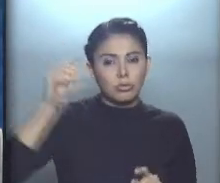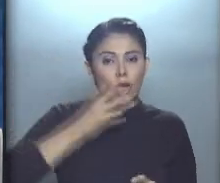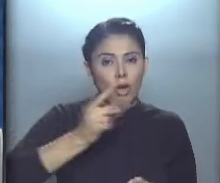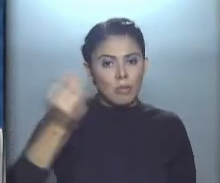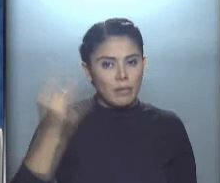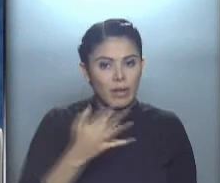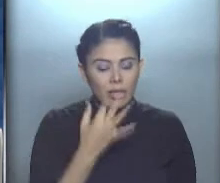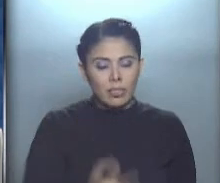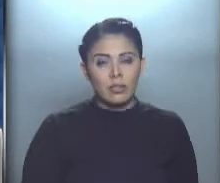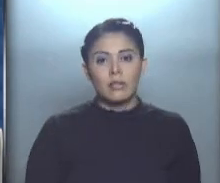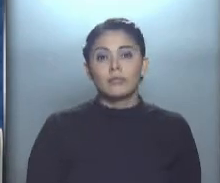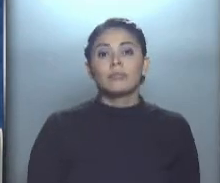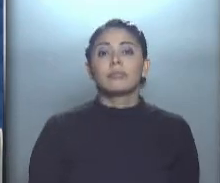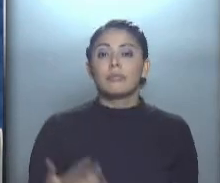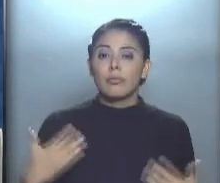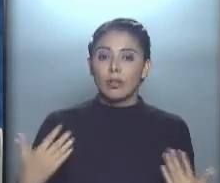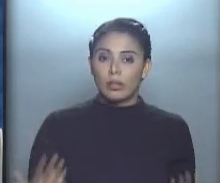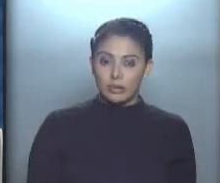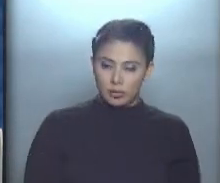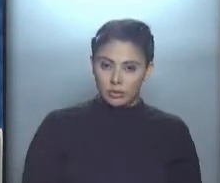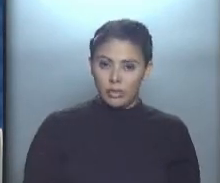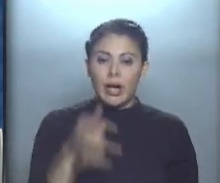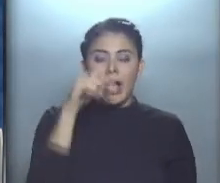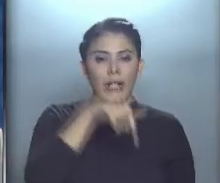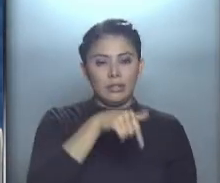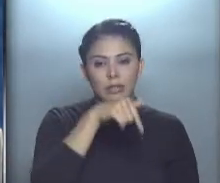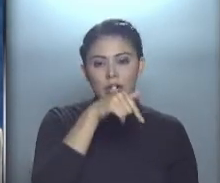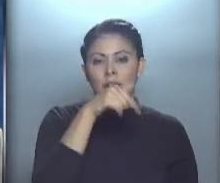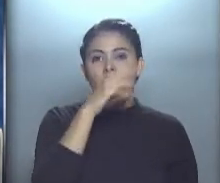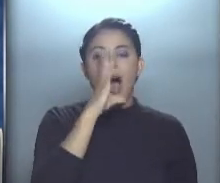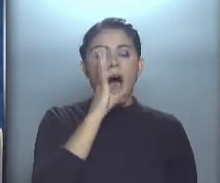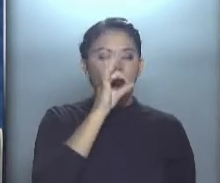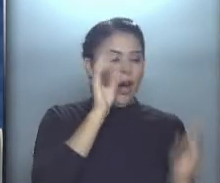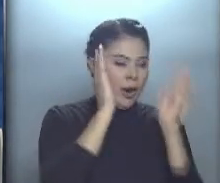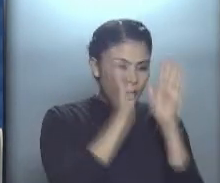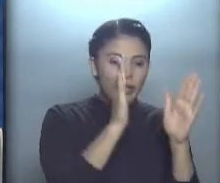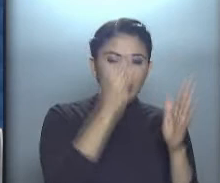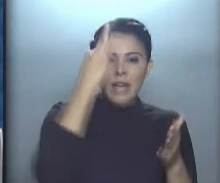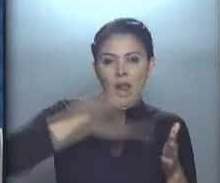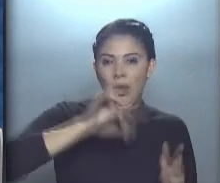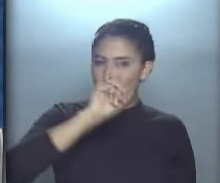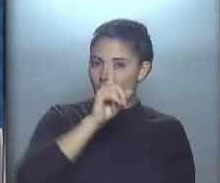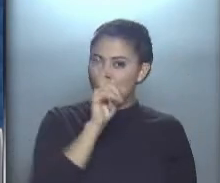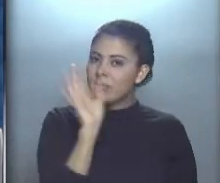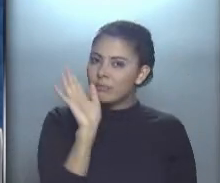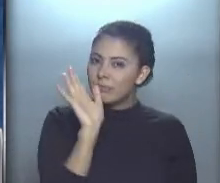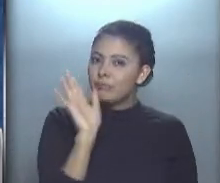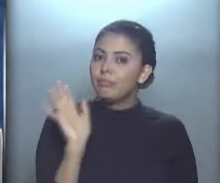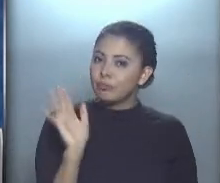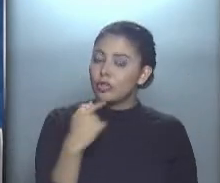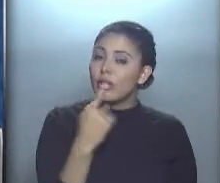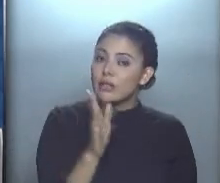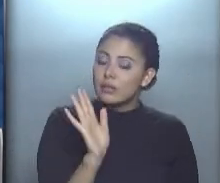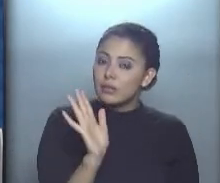real. En consecuencia, esto no es un tema estrictamente salarial. Lo